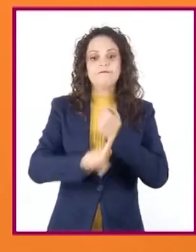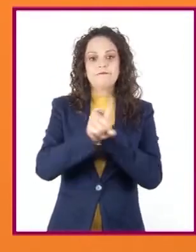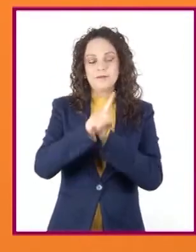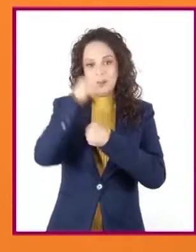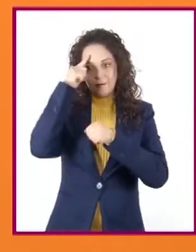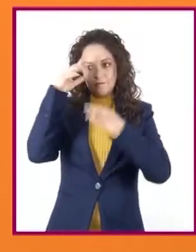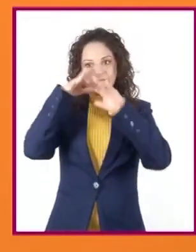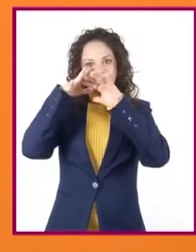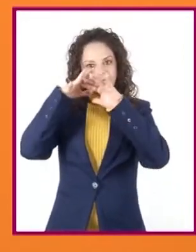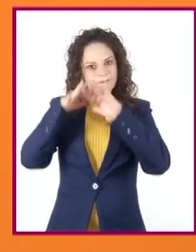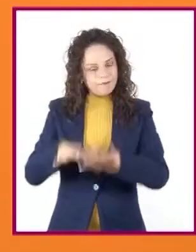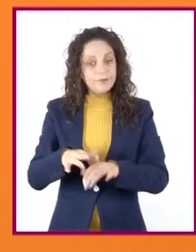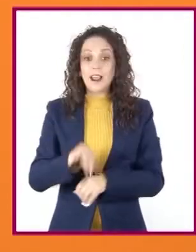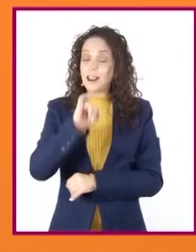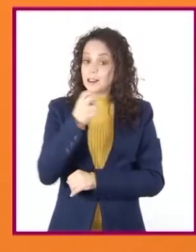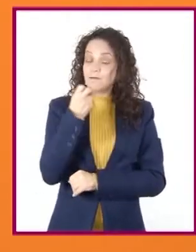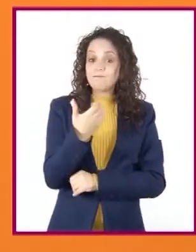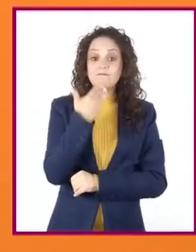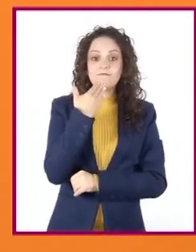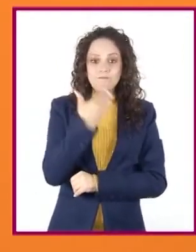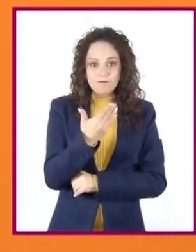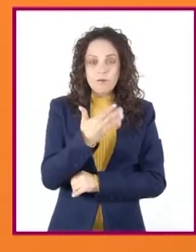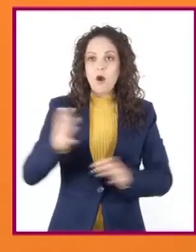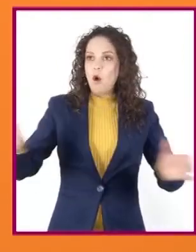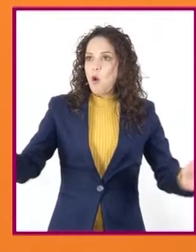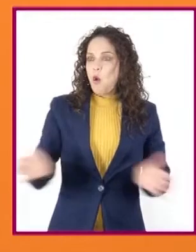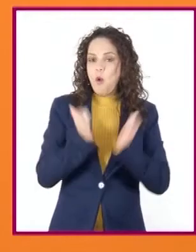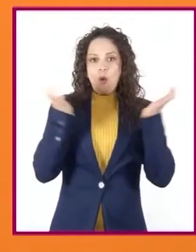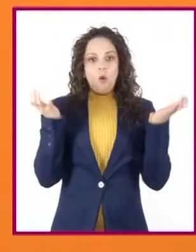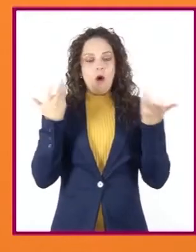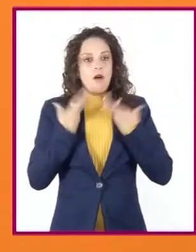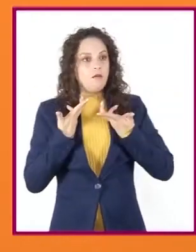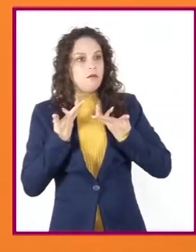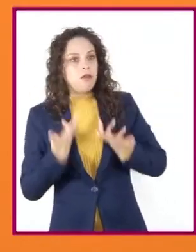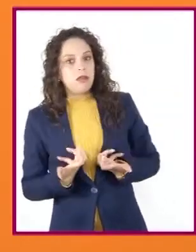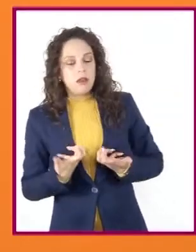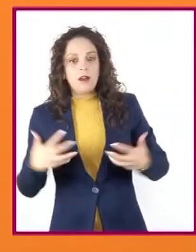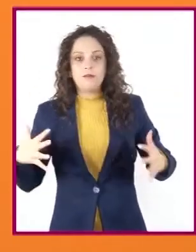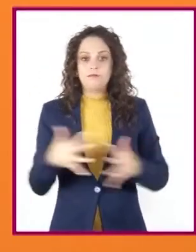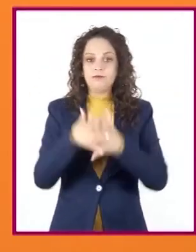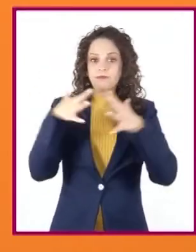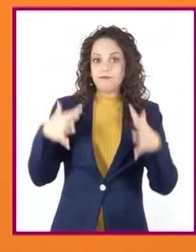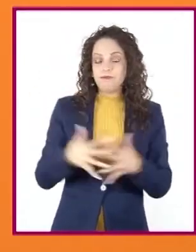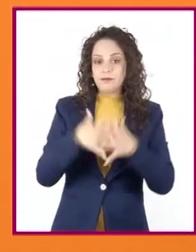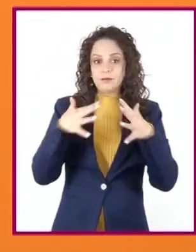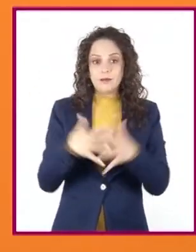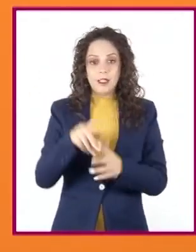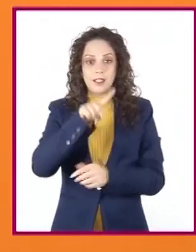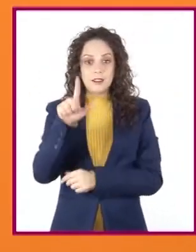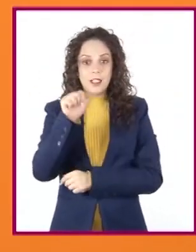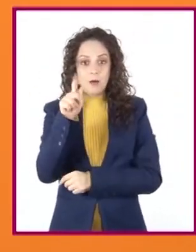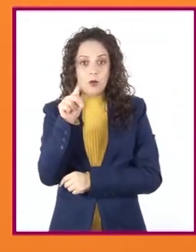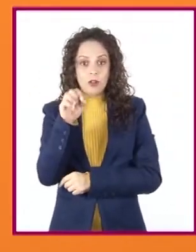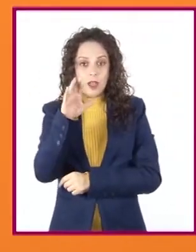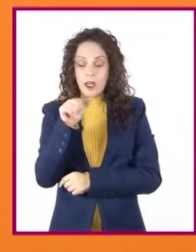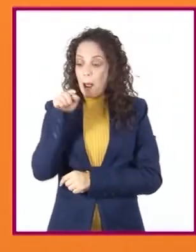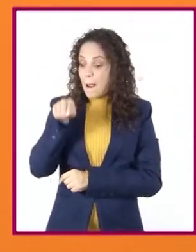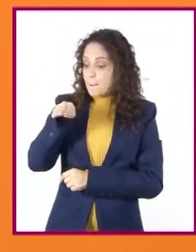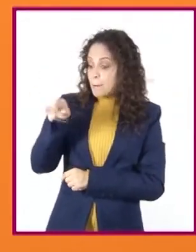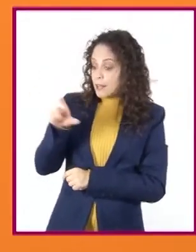y derrotados por lo sorpresivo del asalto y por el valor de los combatientes zapotecas, los ocupantes